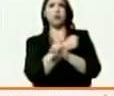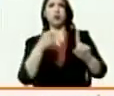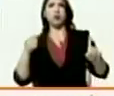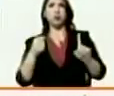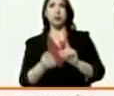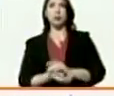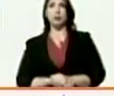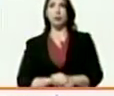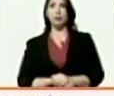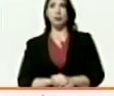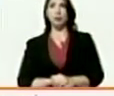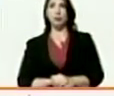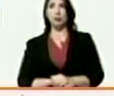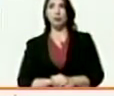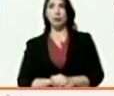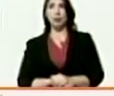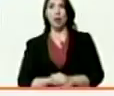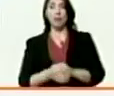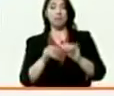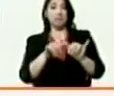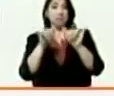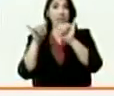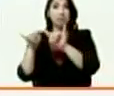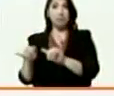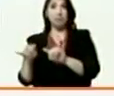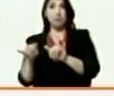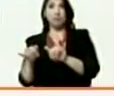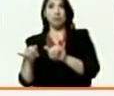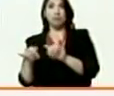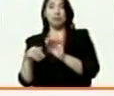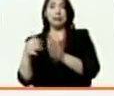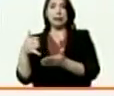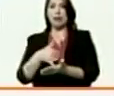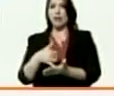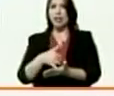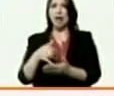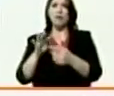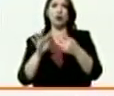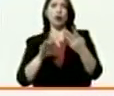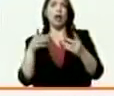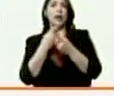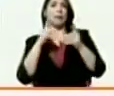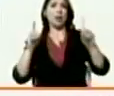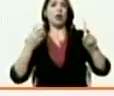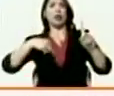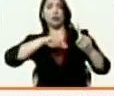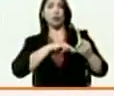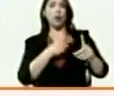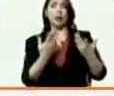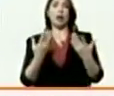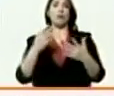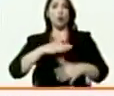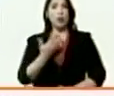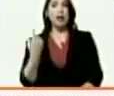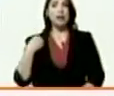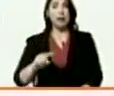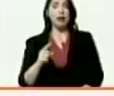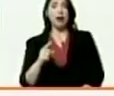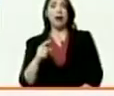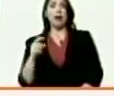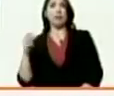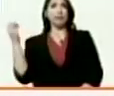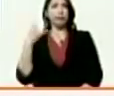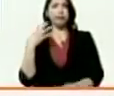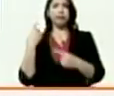allá, obviamente, de las propias debilidades funcionales que una democracia como la nuestra pudiera tener a la luz de una